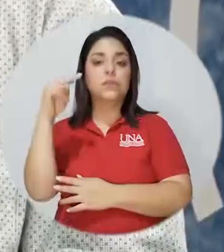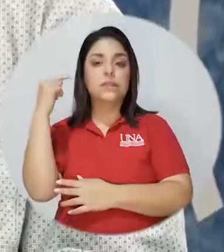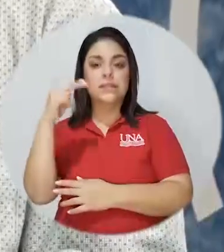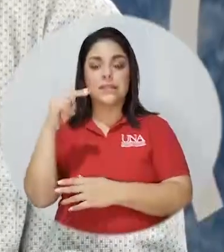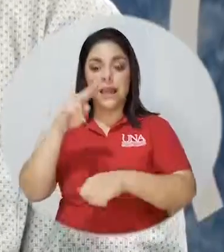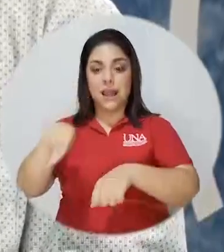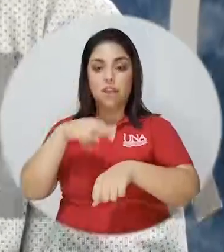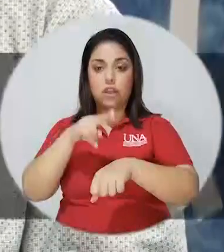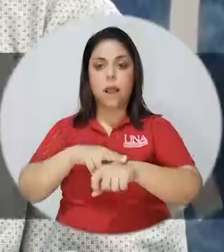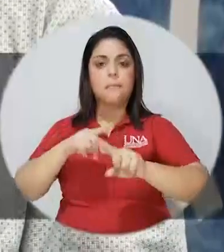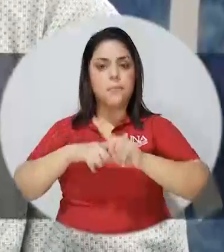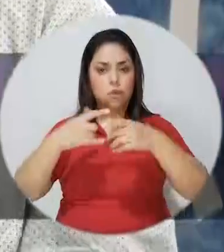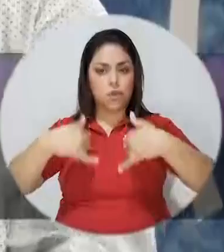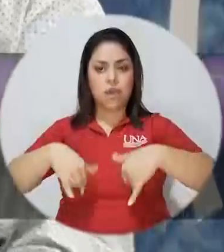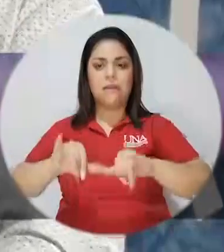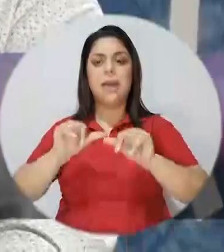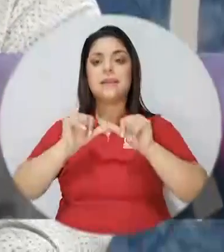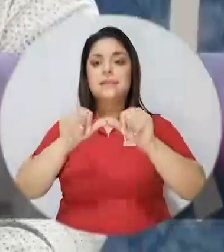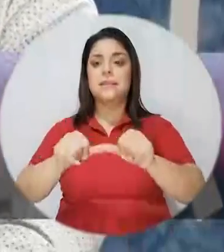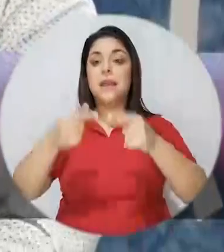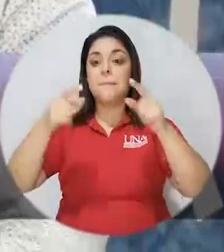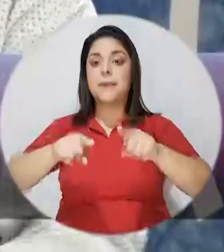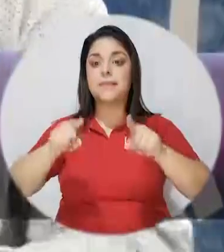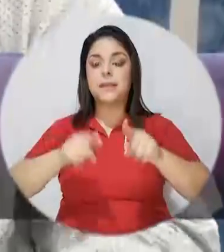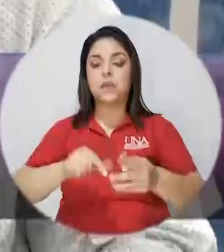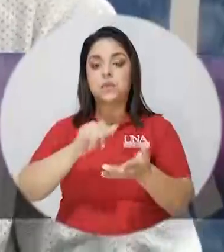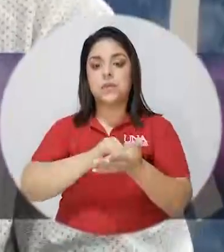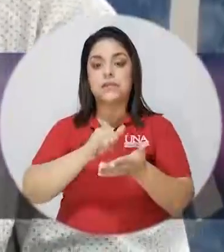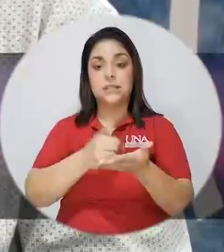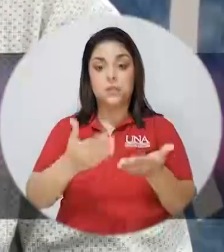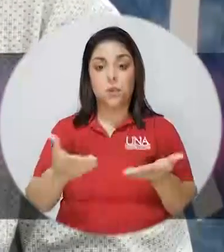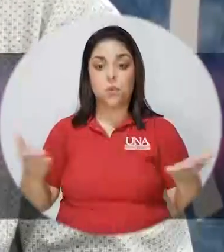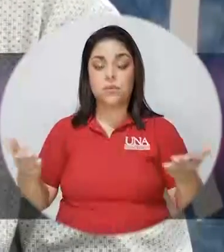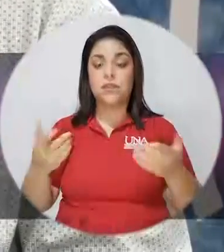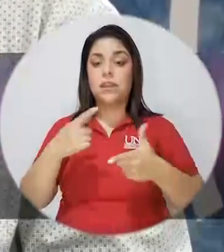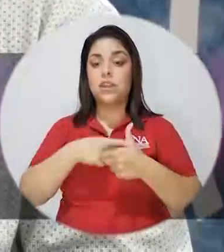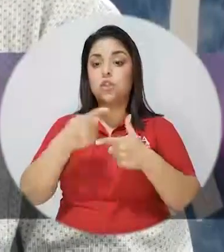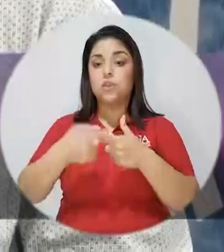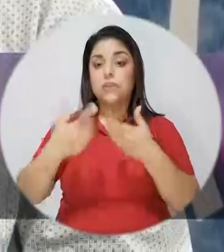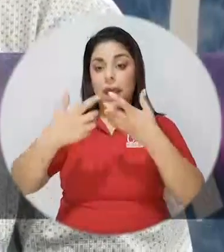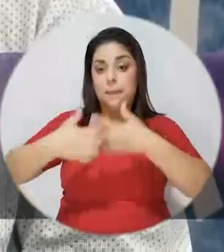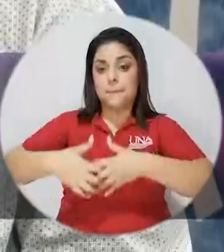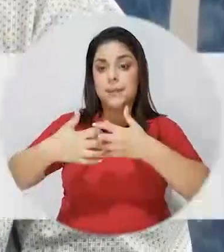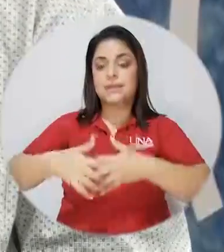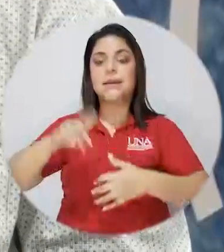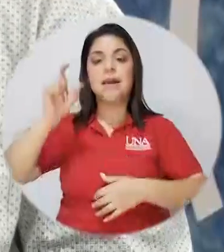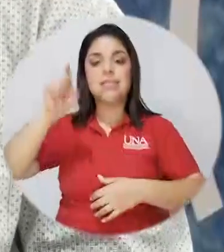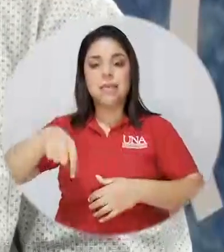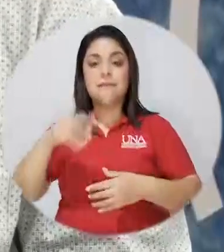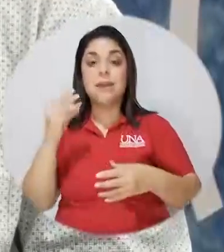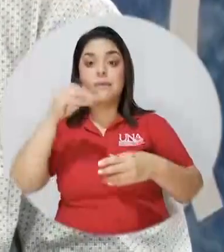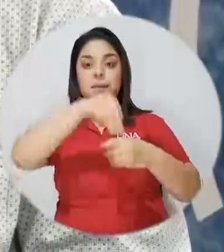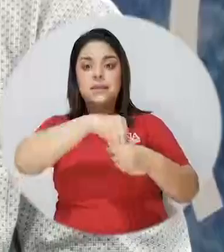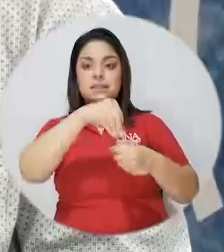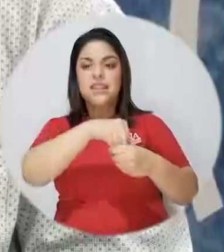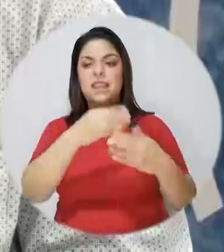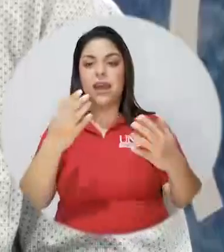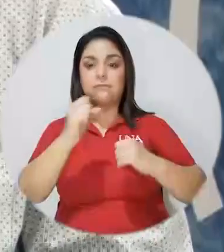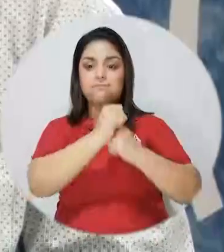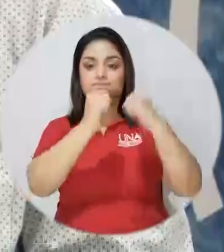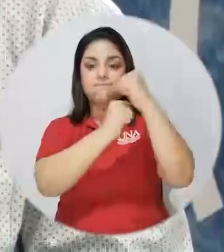nacional, pero aún siguen pasando estas cosas. Por lo tanto, las empresas deben invertir en infraestructura tecnológica,